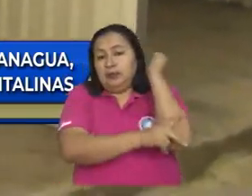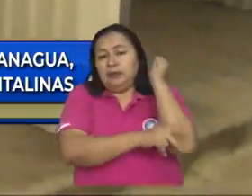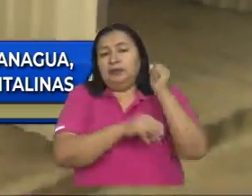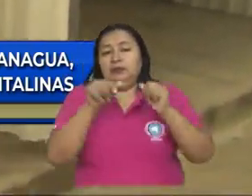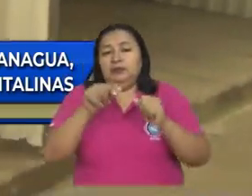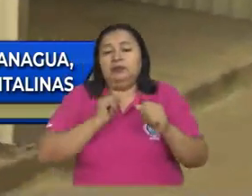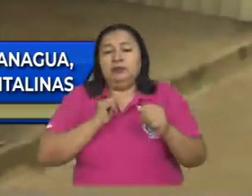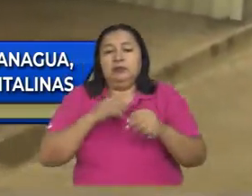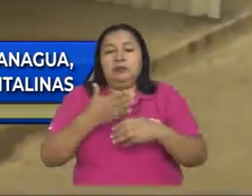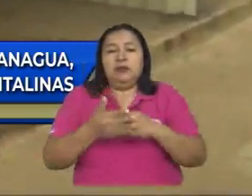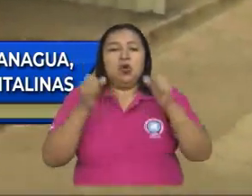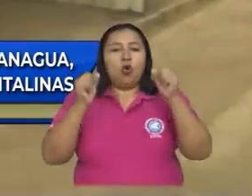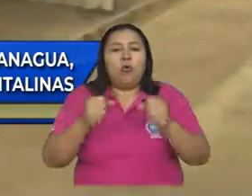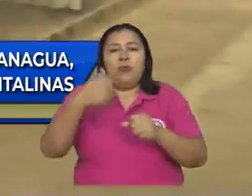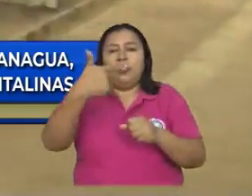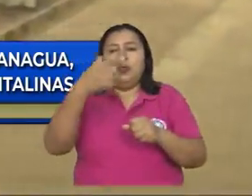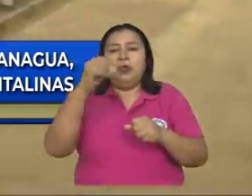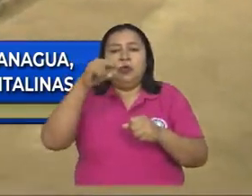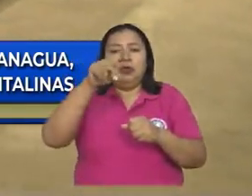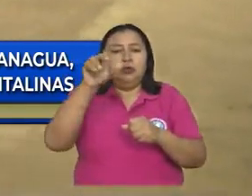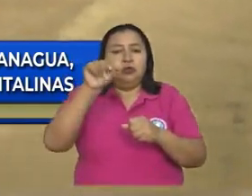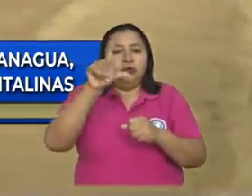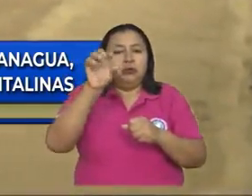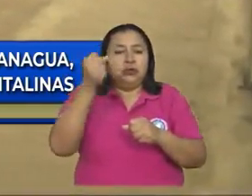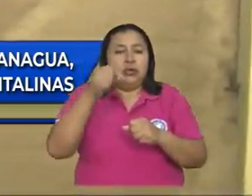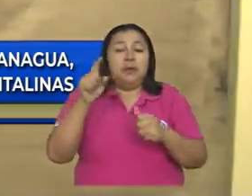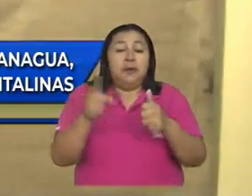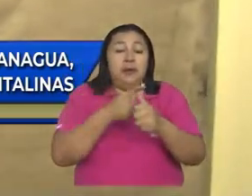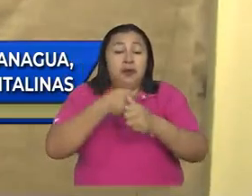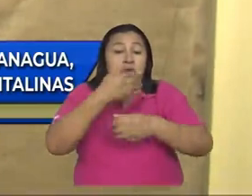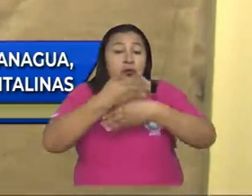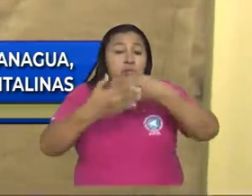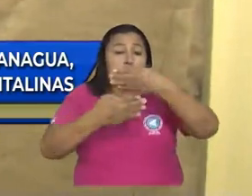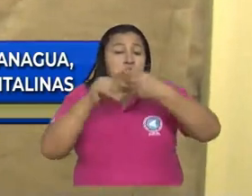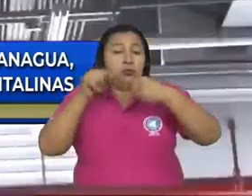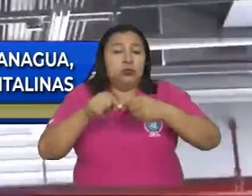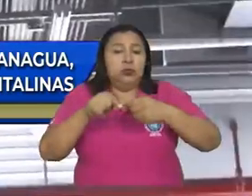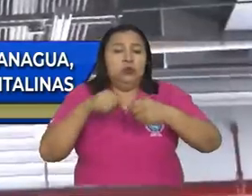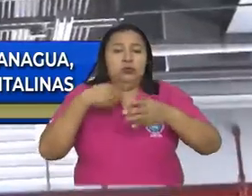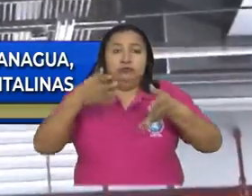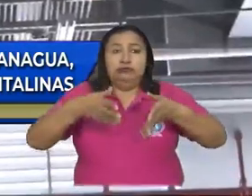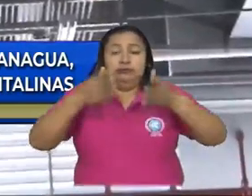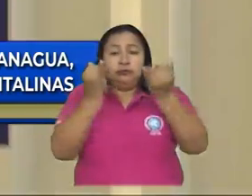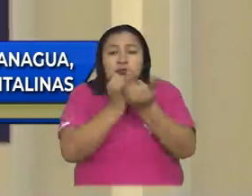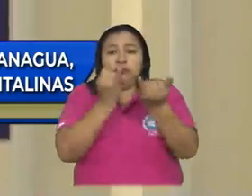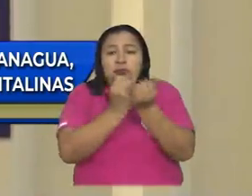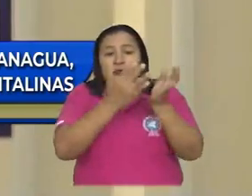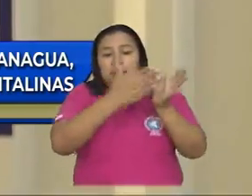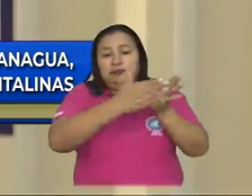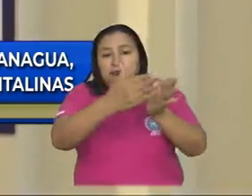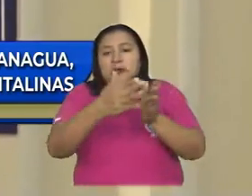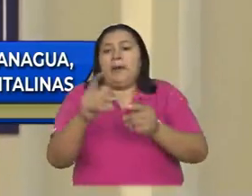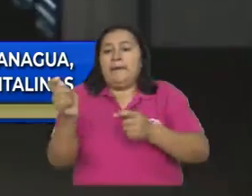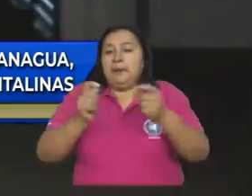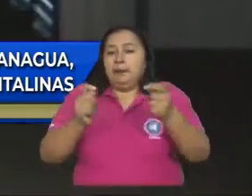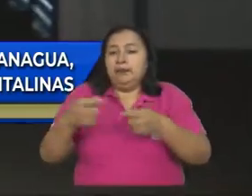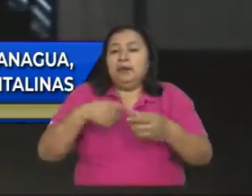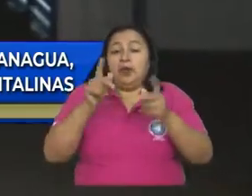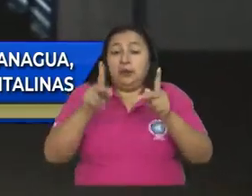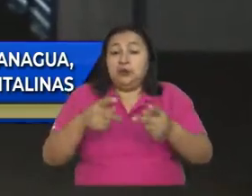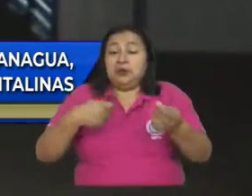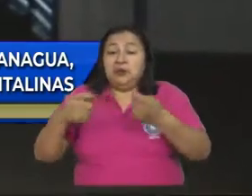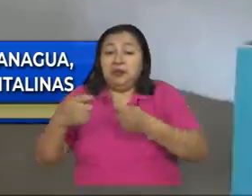El señor González construyó, fue el primero en construir una edificación así para rentar módulos y tramos a los